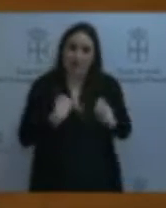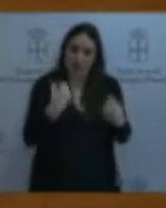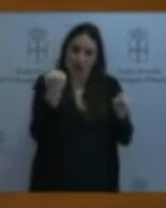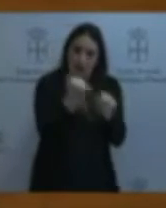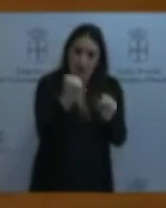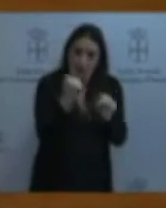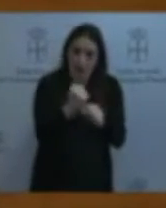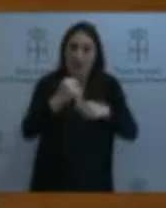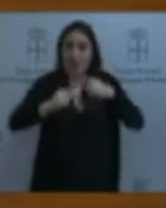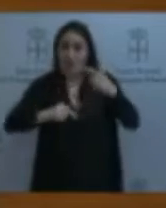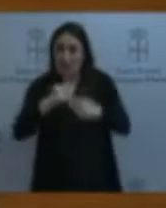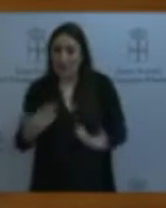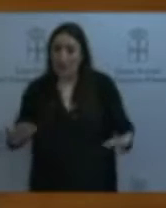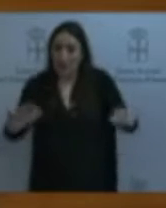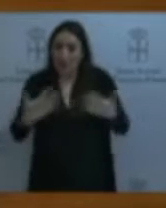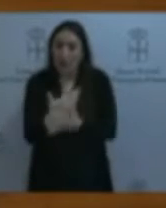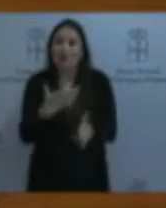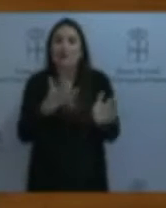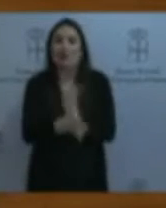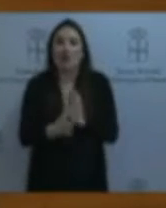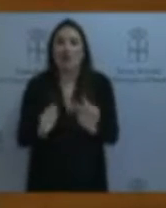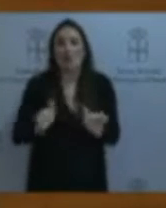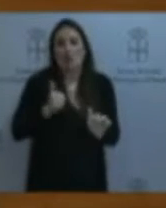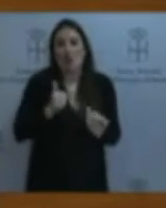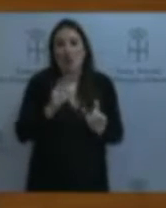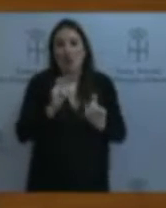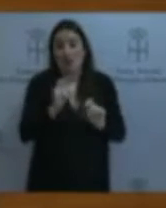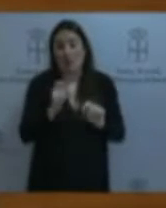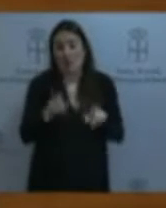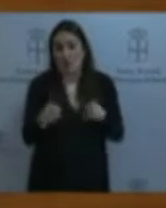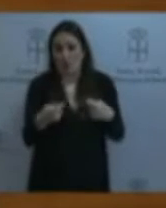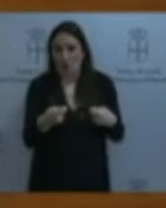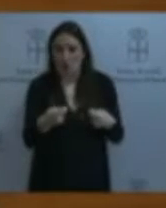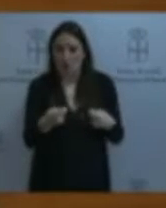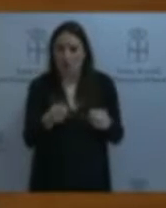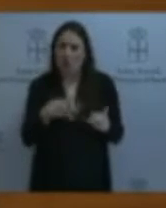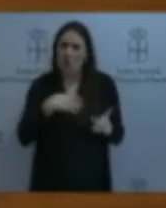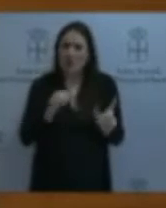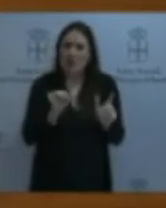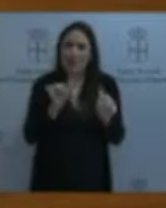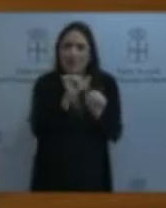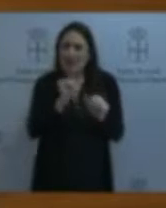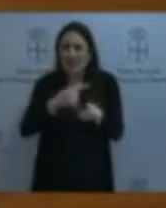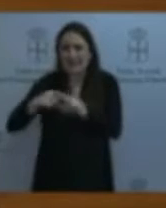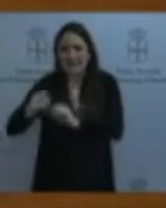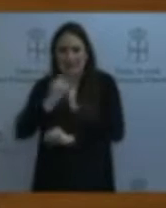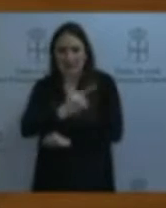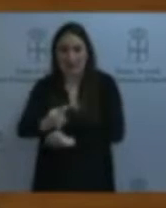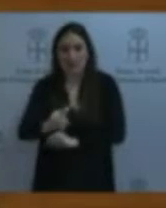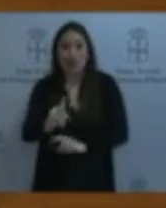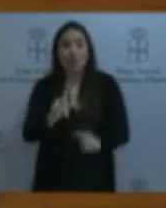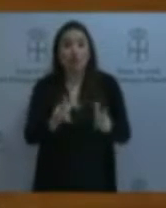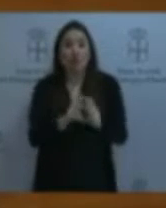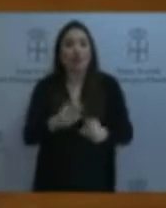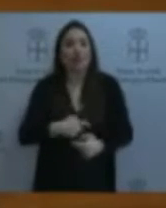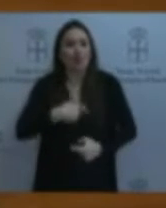familiar se convierten en una oportunidad de negocio. Afortunadamente, no es esta la única manera de verlo. Afortunadamente, la sociedad civil dio un paso adelante